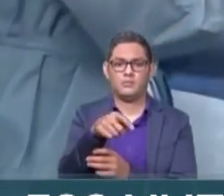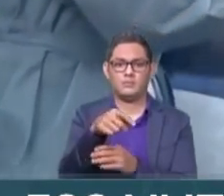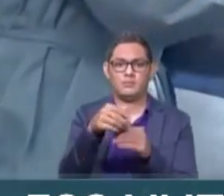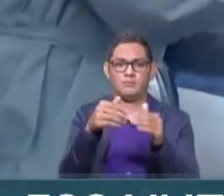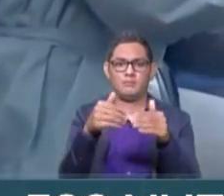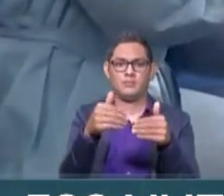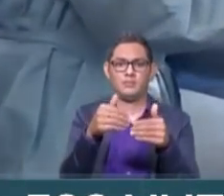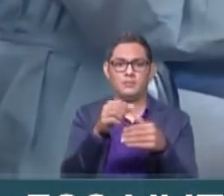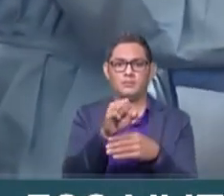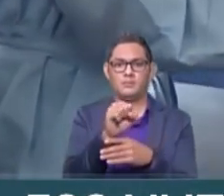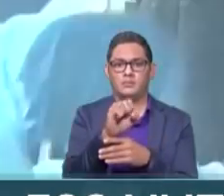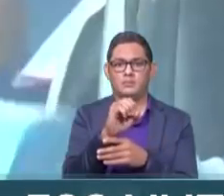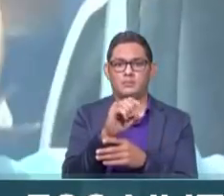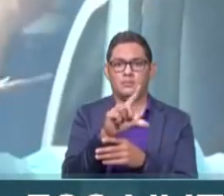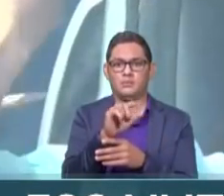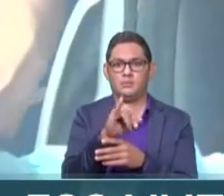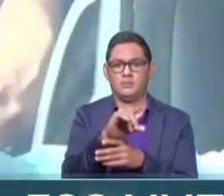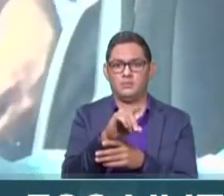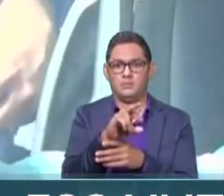vacuna.panamasolidario.gob.pa.